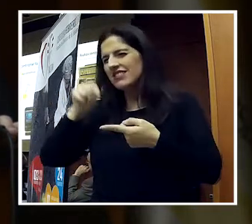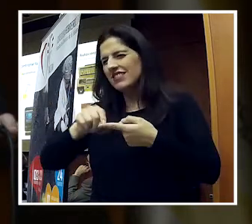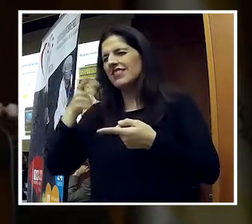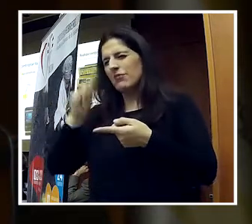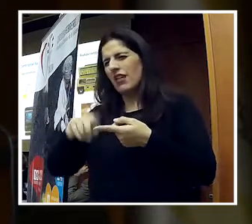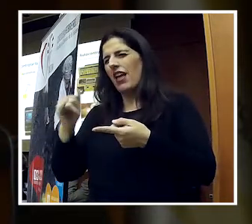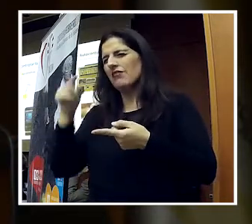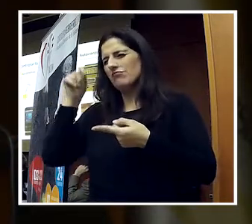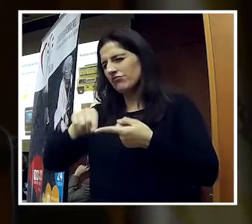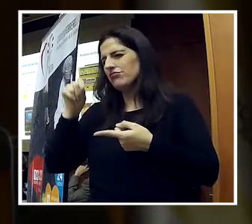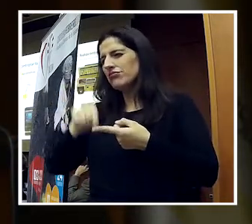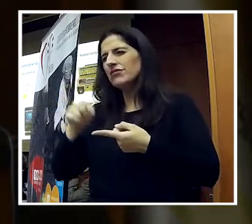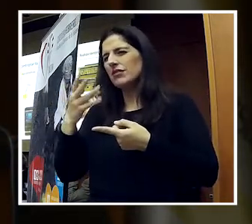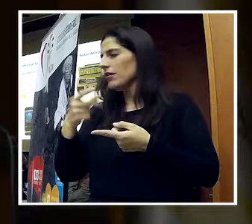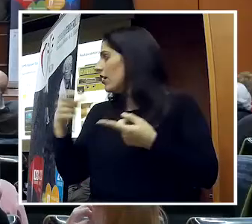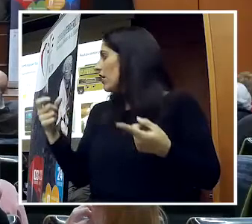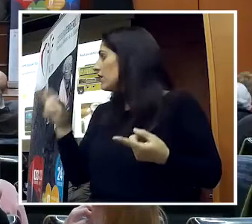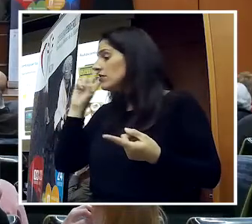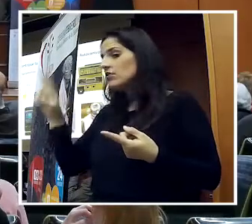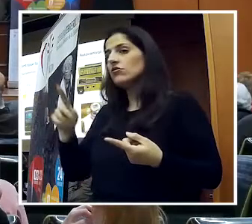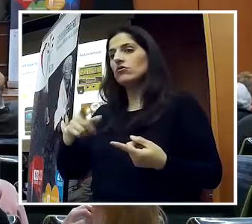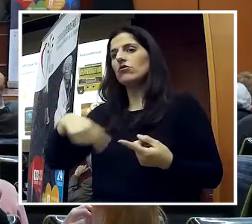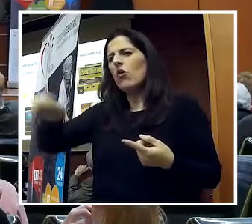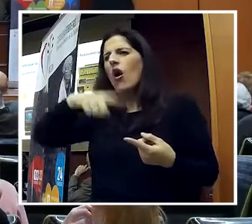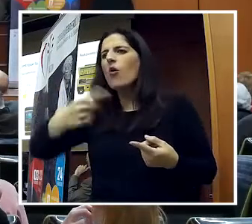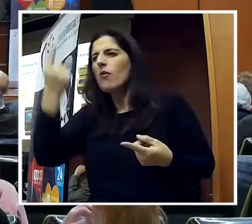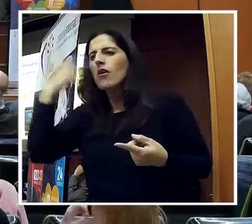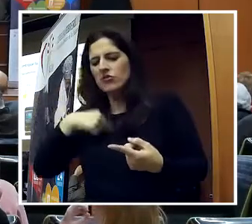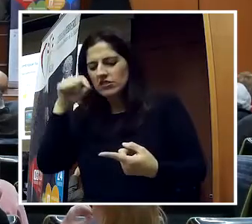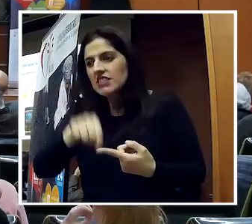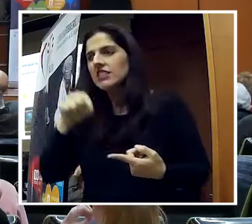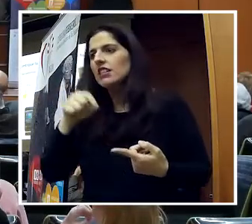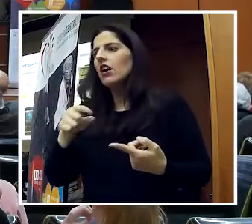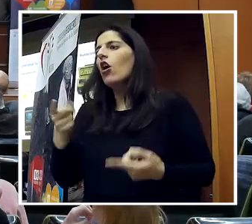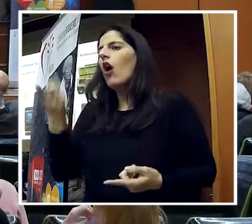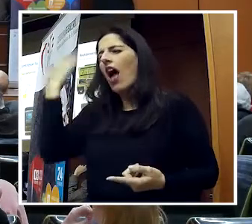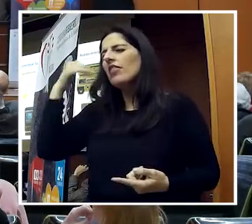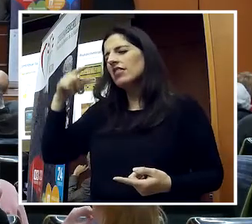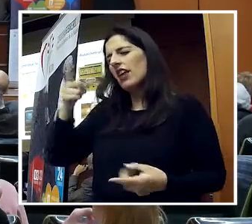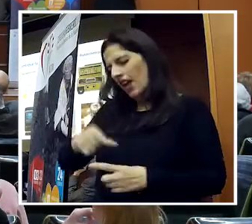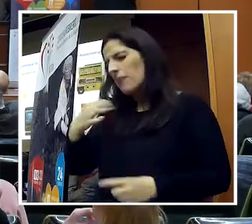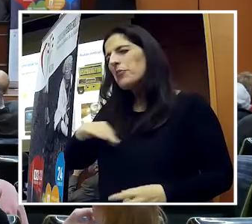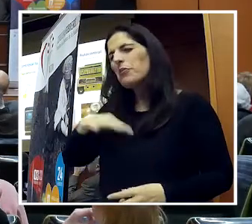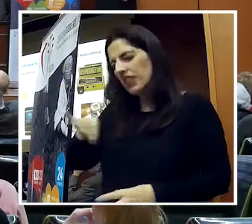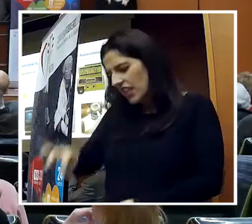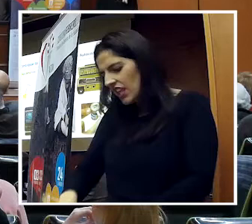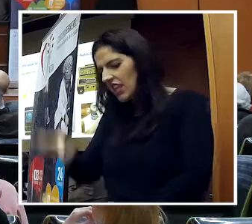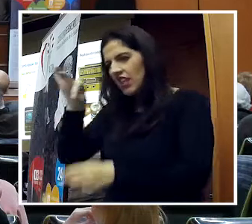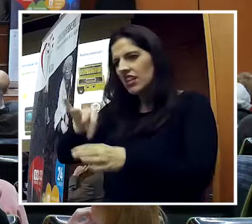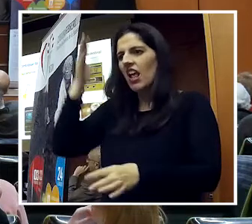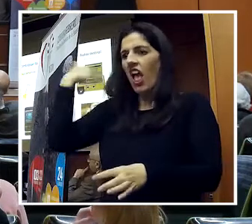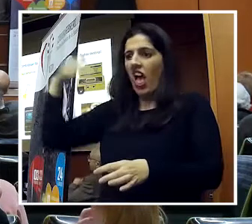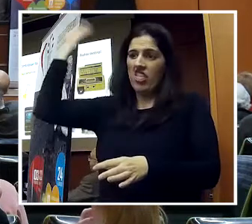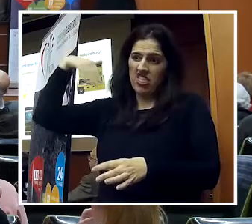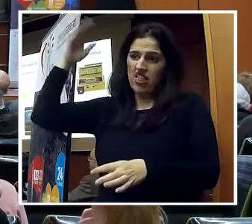ustedes reconocerán haberse medido los niveles de glucosa en orina, porque no disponíamos de aparatos que lo hiciesen en